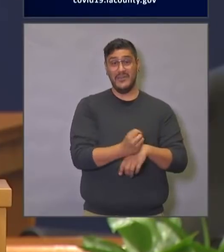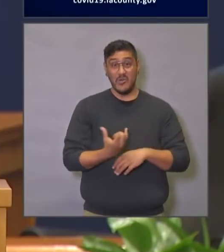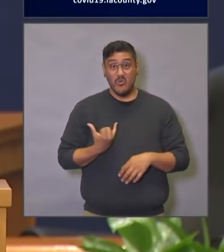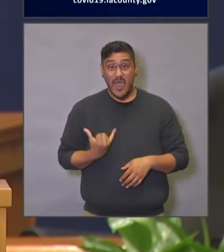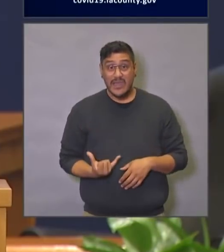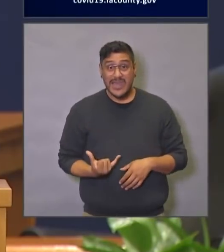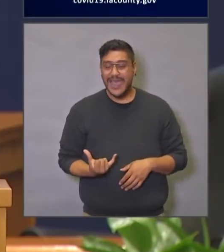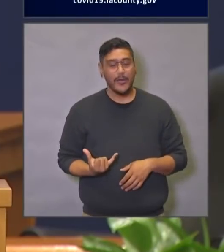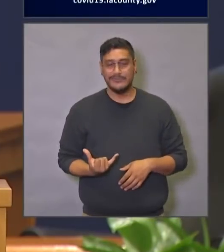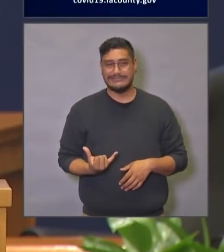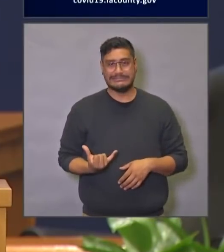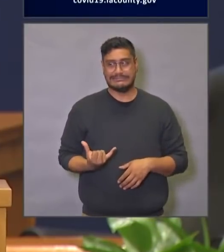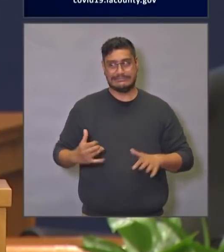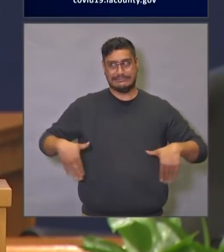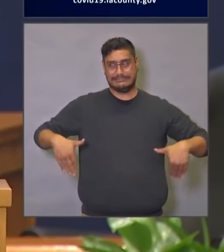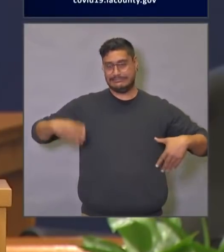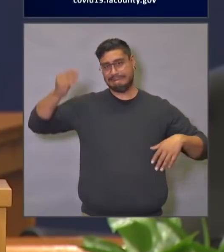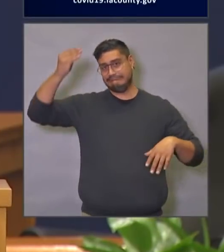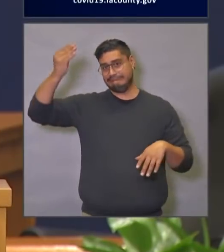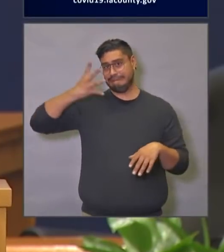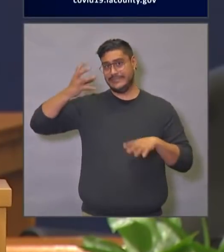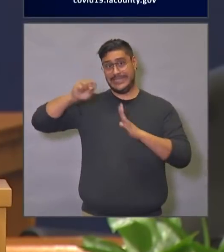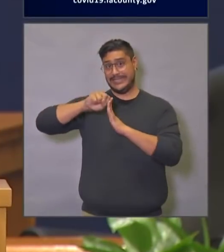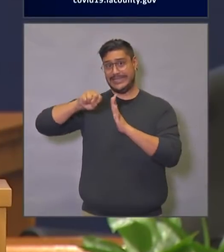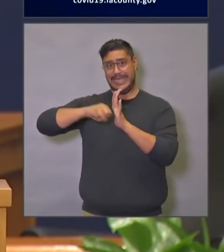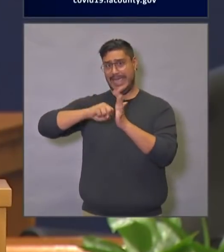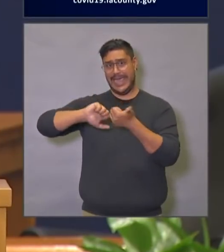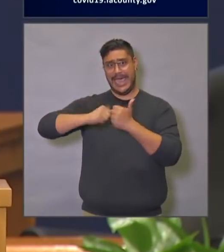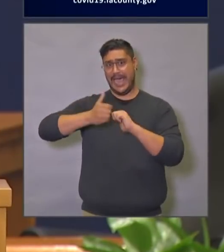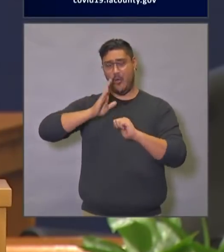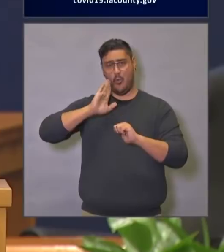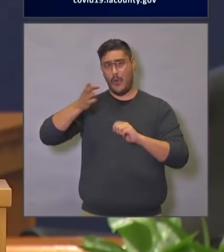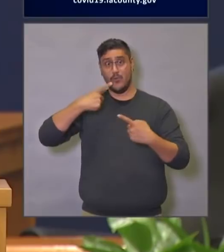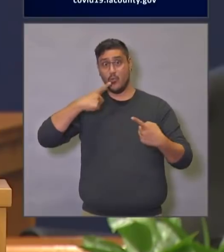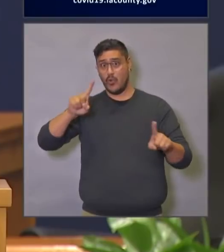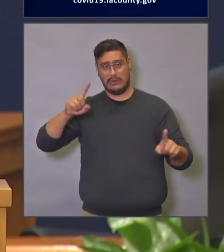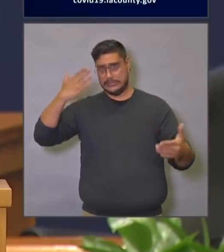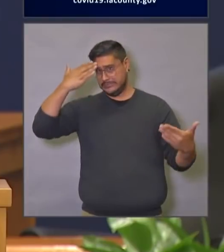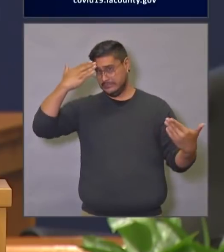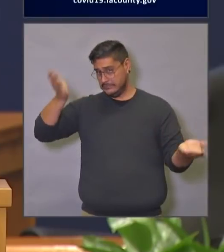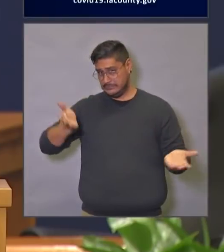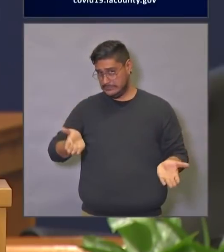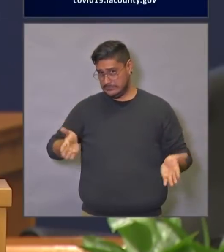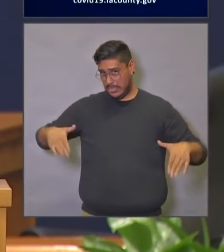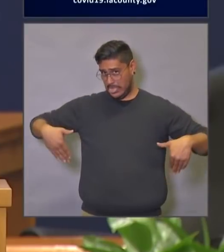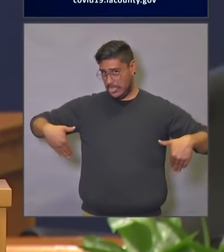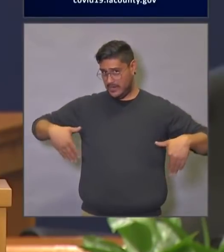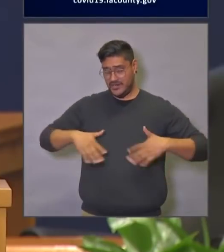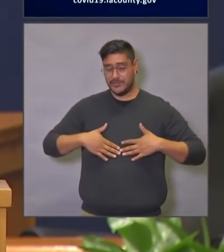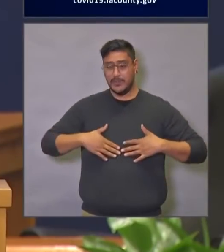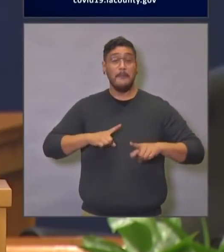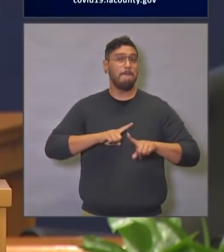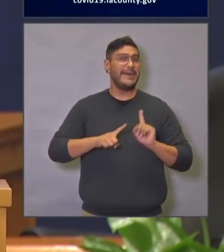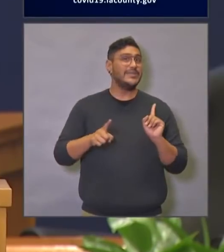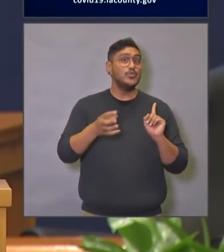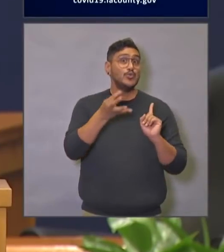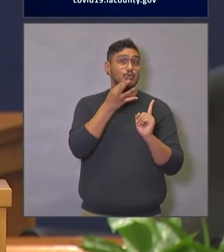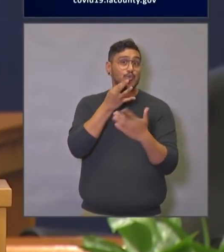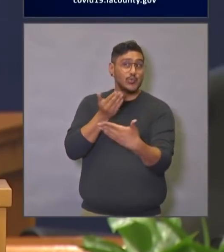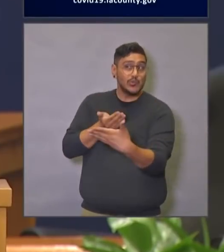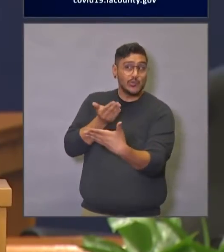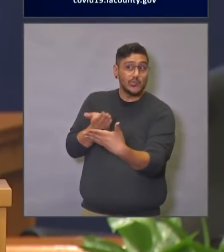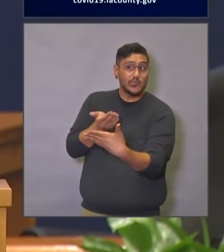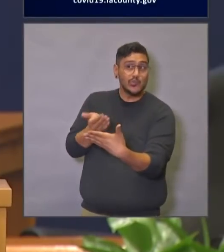una guía del Estado sobre cómo deberían funcionar estos programas, pero a medida que nos acercamos al comienzo del año